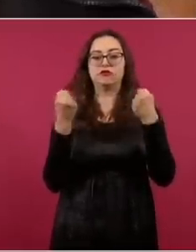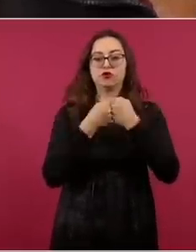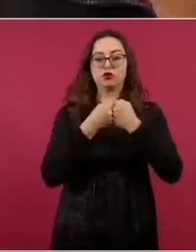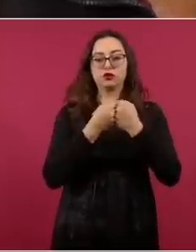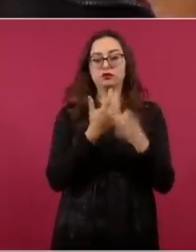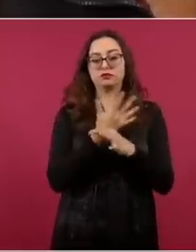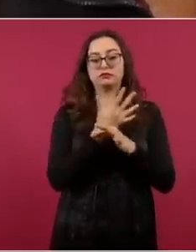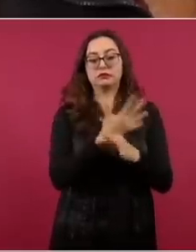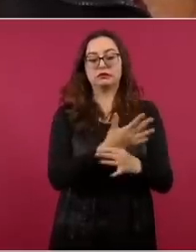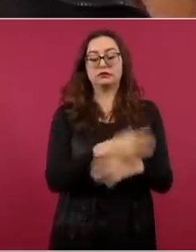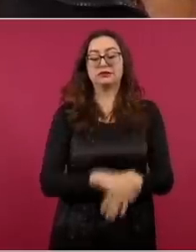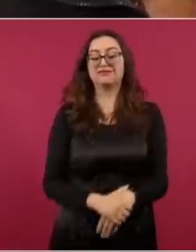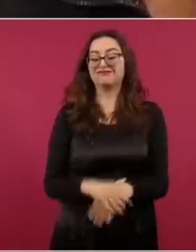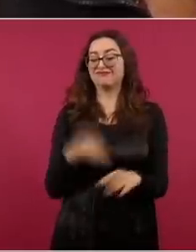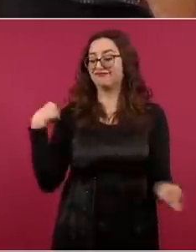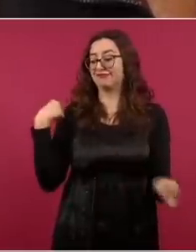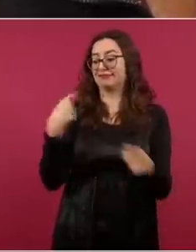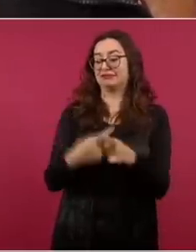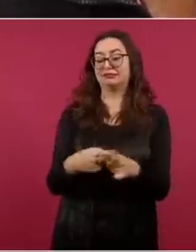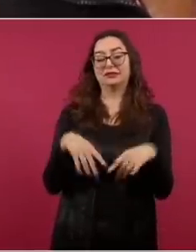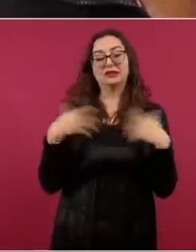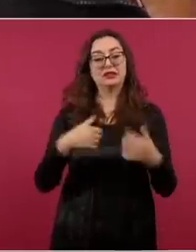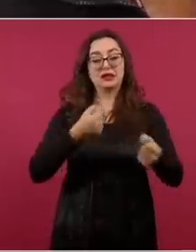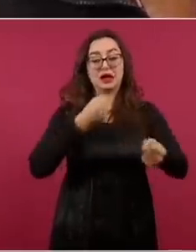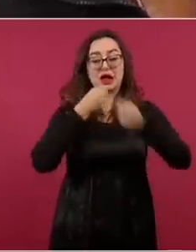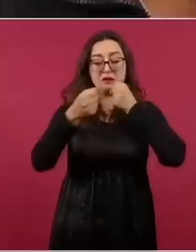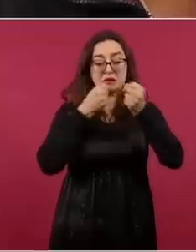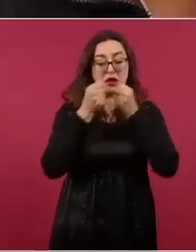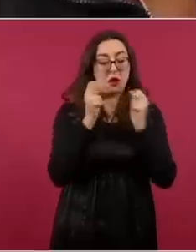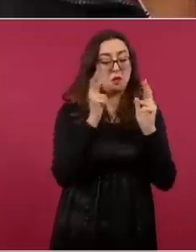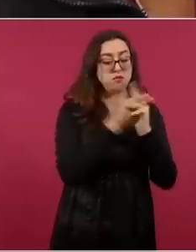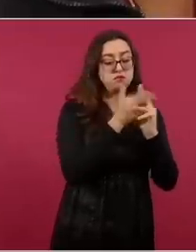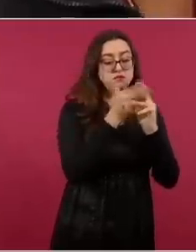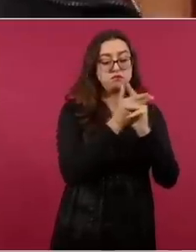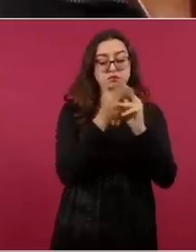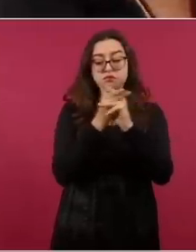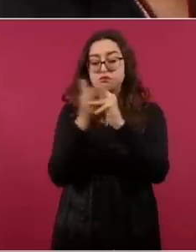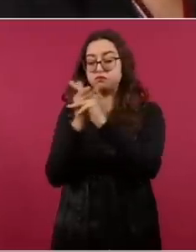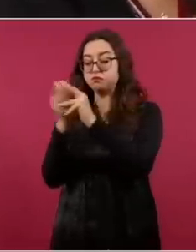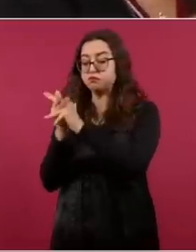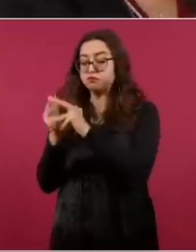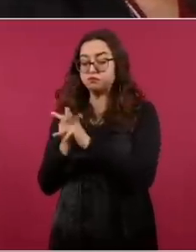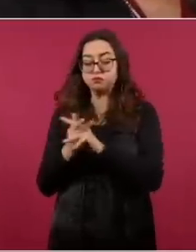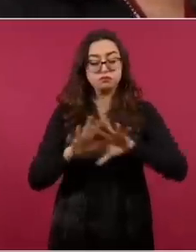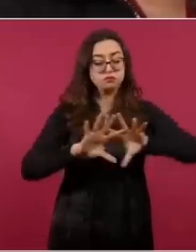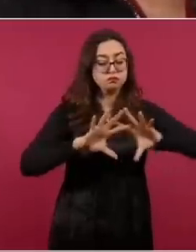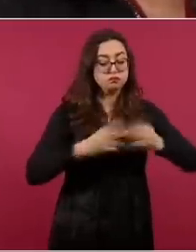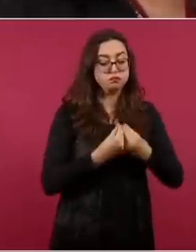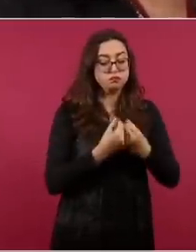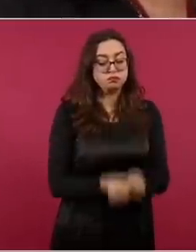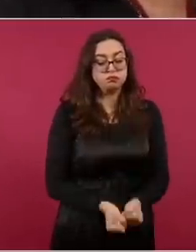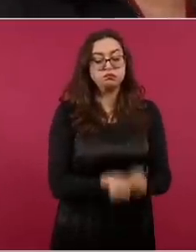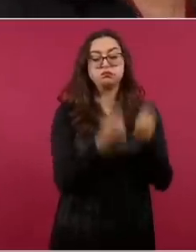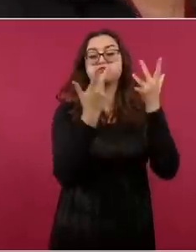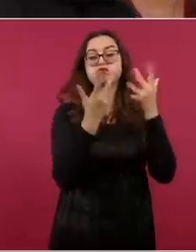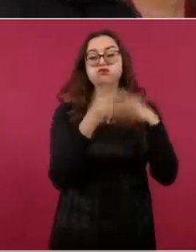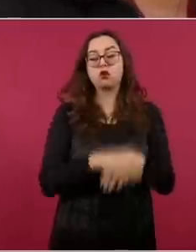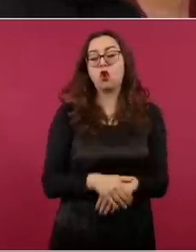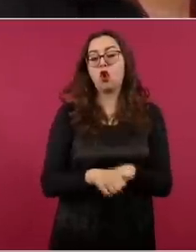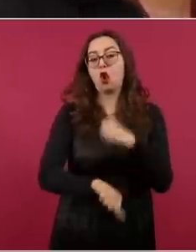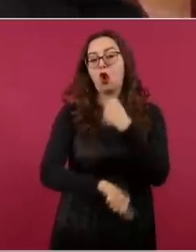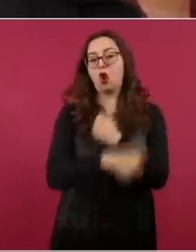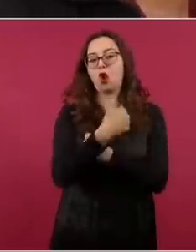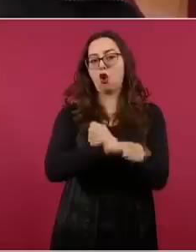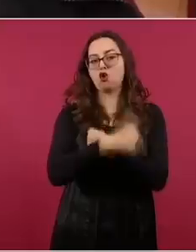periodistas asesinados suman de acuerdo al conteo que tiene el reportó sin frontera Sin fronteras murieron al menos